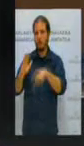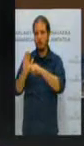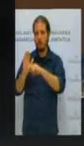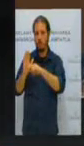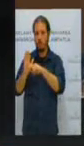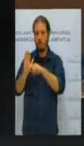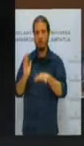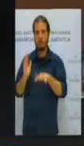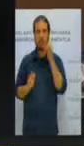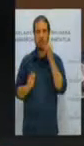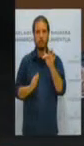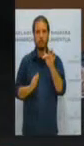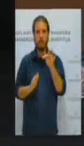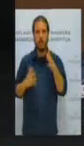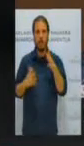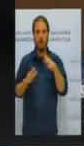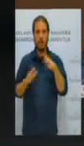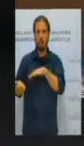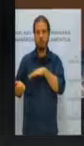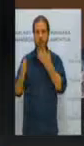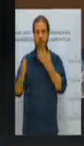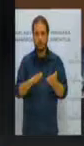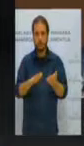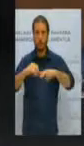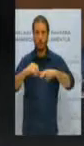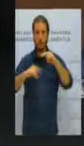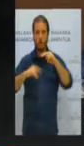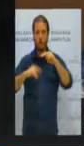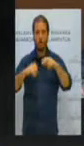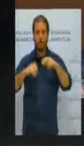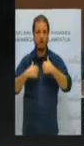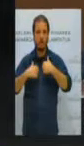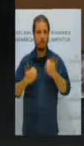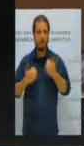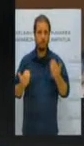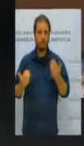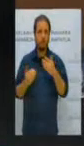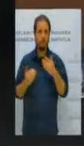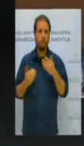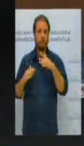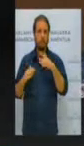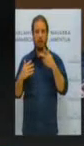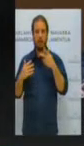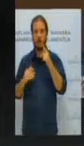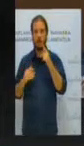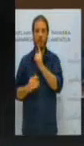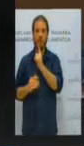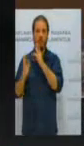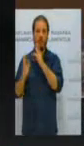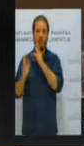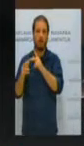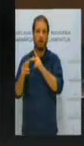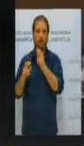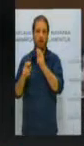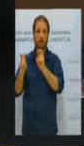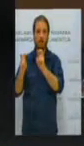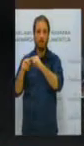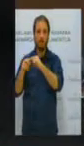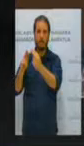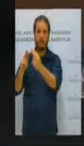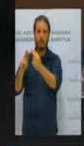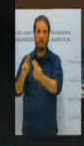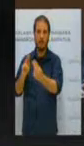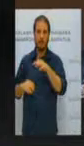ejecución de las obras que tengan que hacerse, en principio a través de una única Administración para el tema de la pasarela y luego los demás